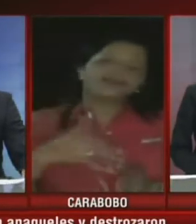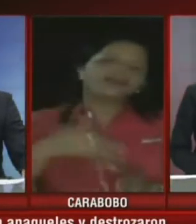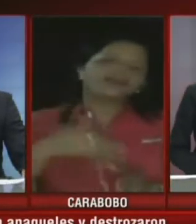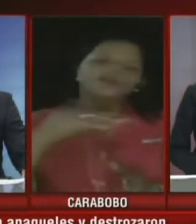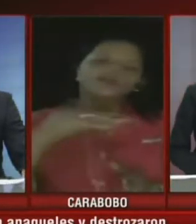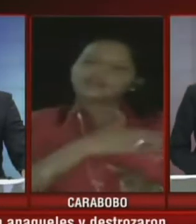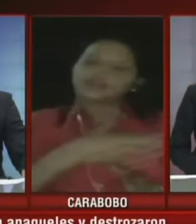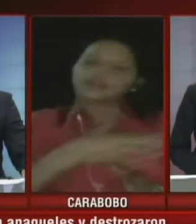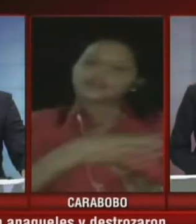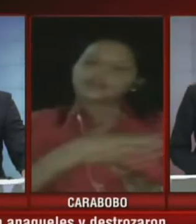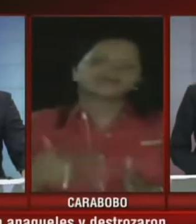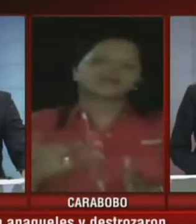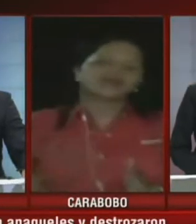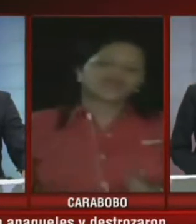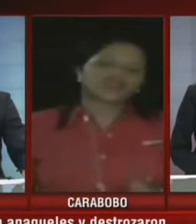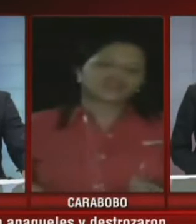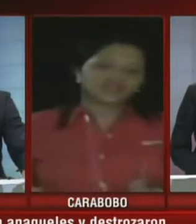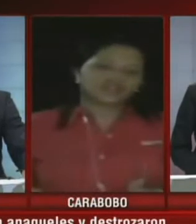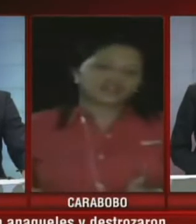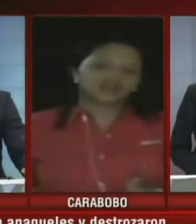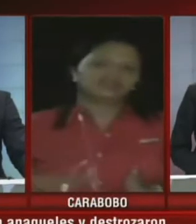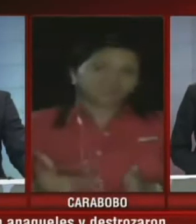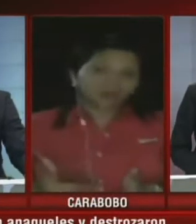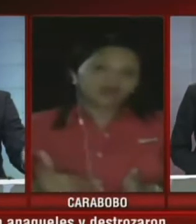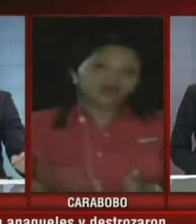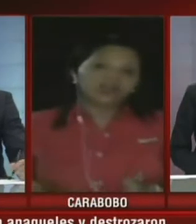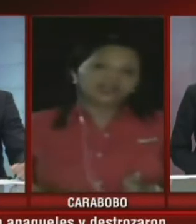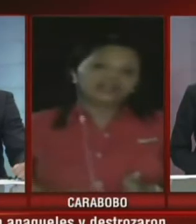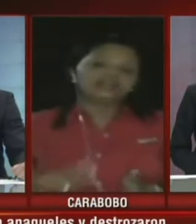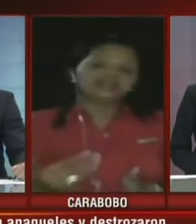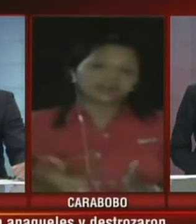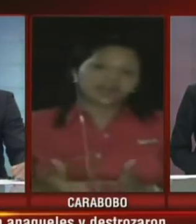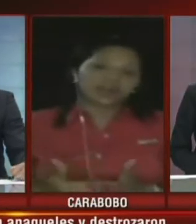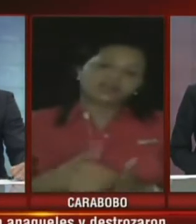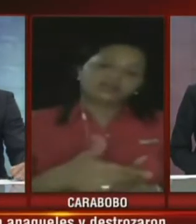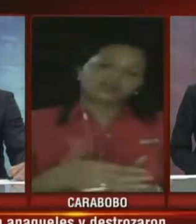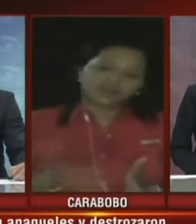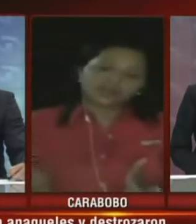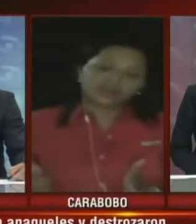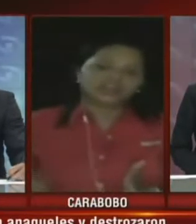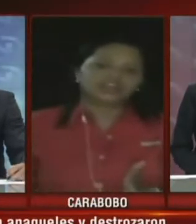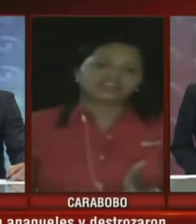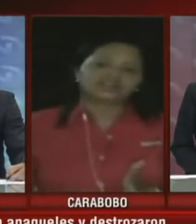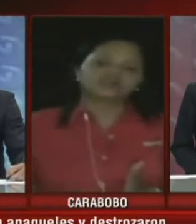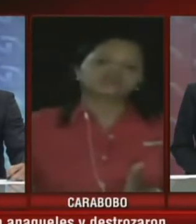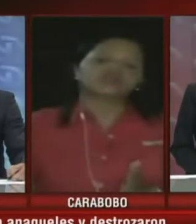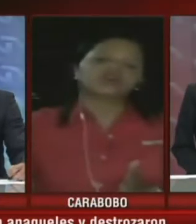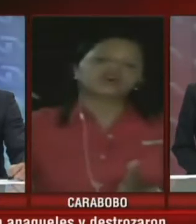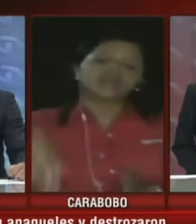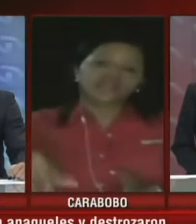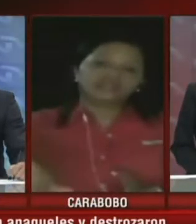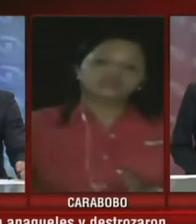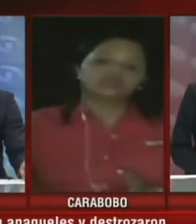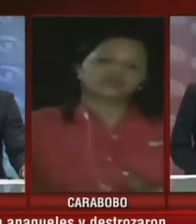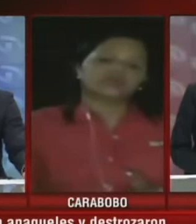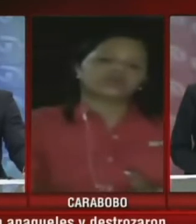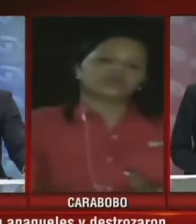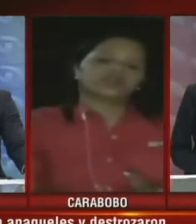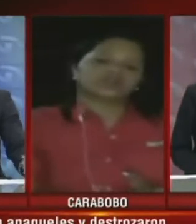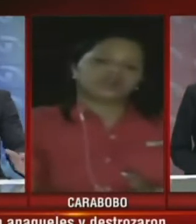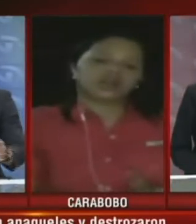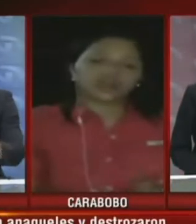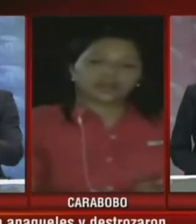y infinidades de veces cuando se han hecho elecciones. Pueblo que hoy en día se molesta por todos estos daños que se están causando dentro de su